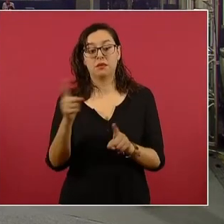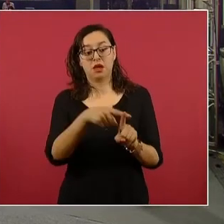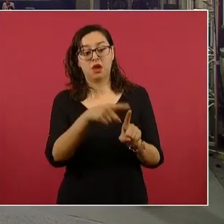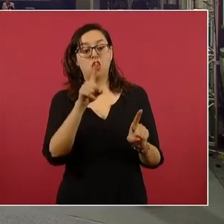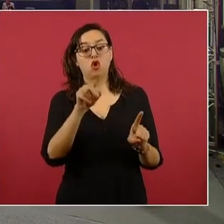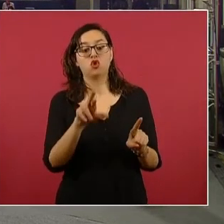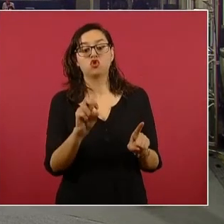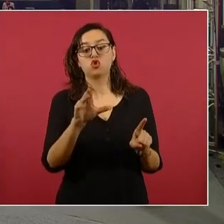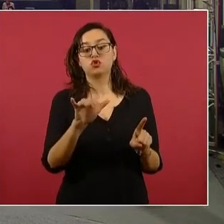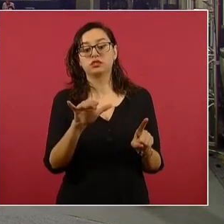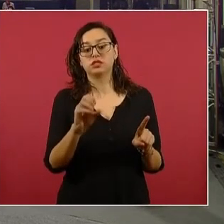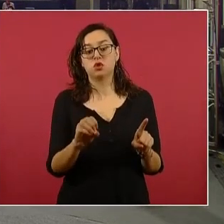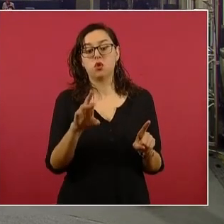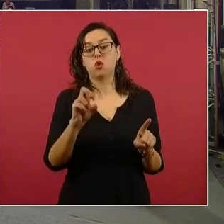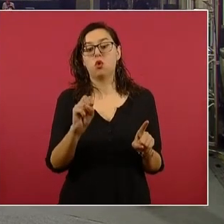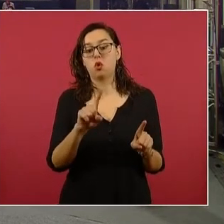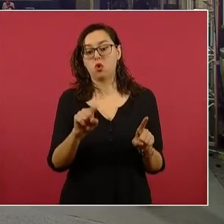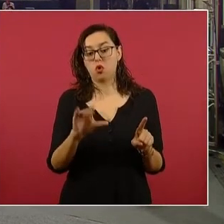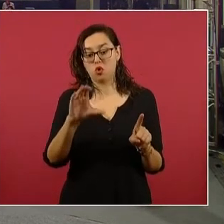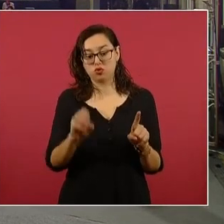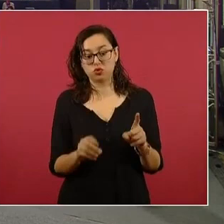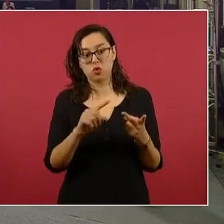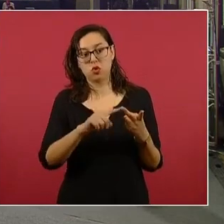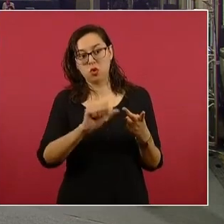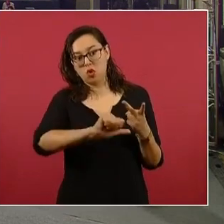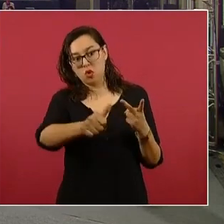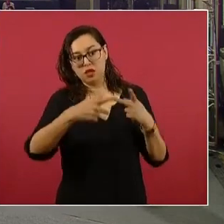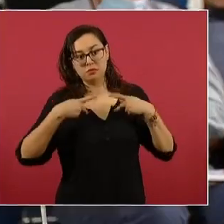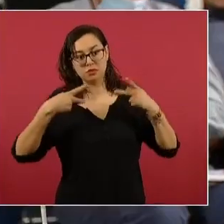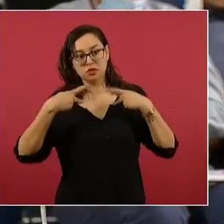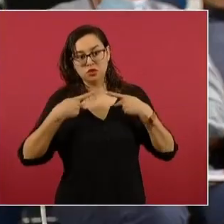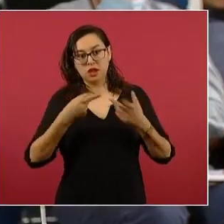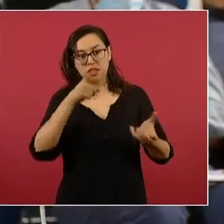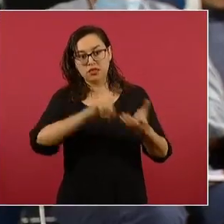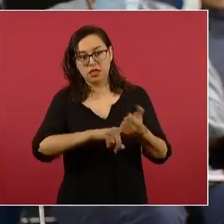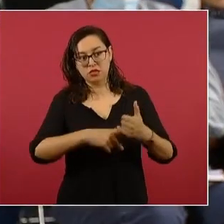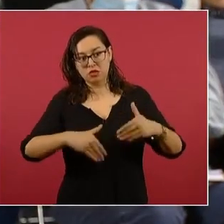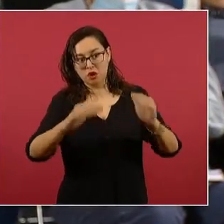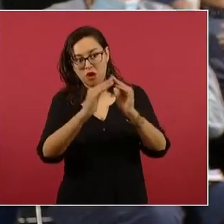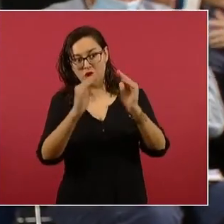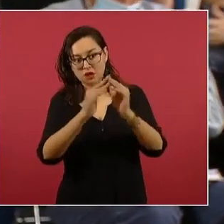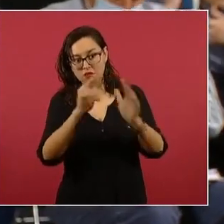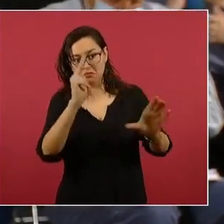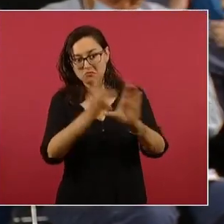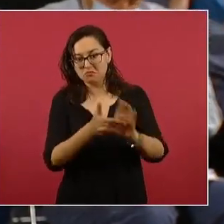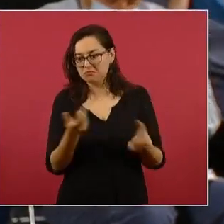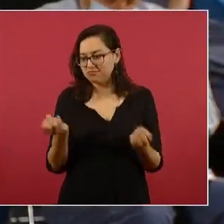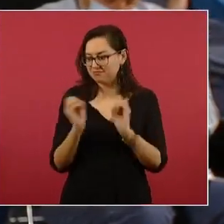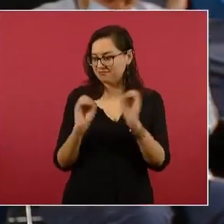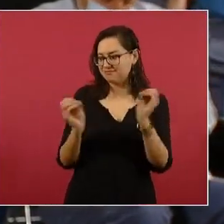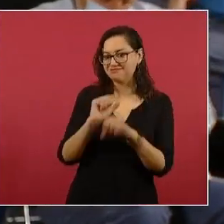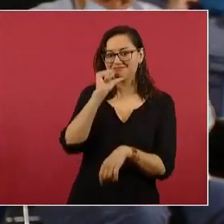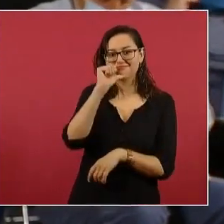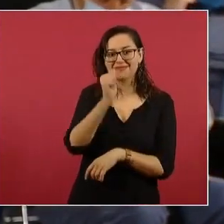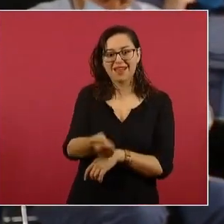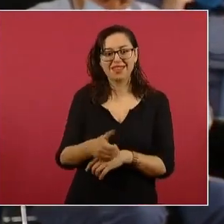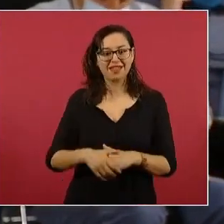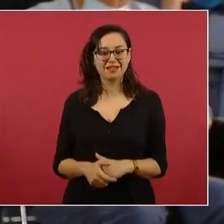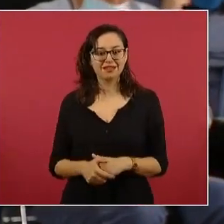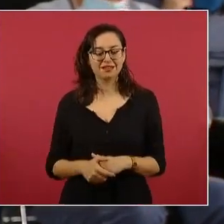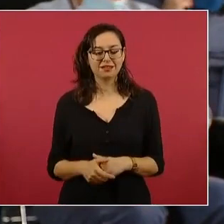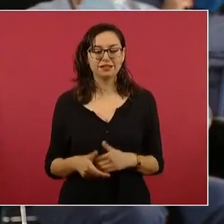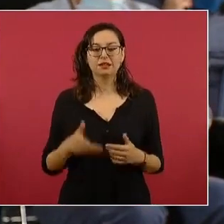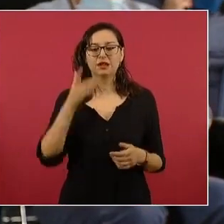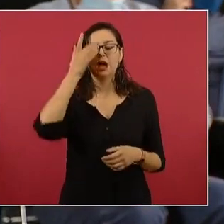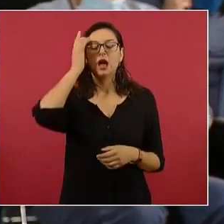personas que estaban al frente de estos refugios, pues no se da ningún reporte de ello. Se habla de los otros 4 expedientes, pero del quinto no. Y